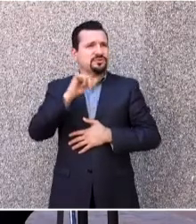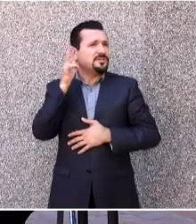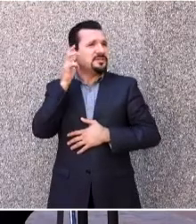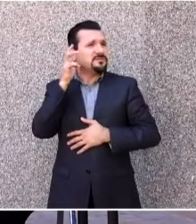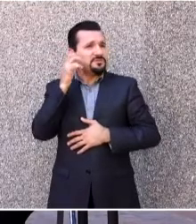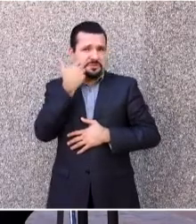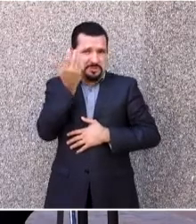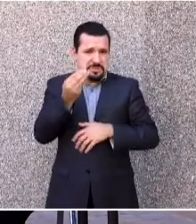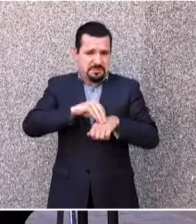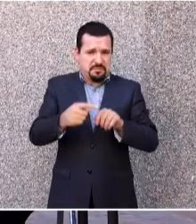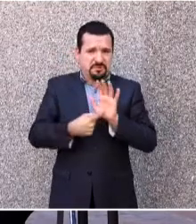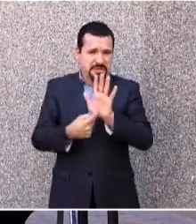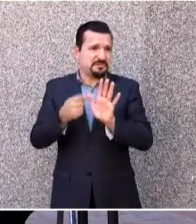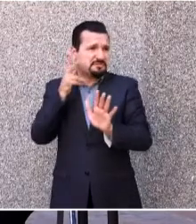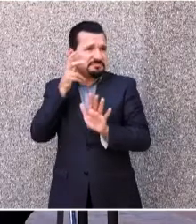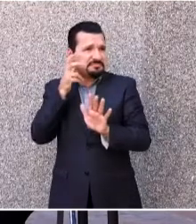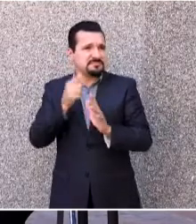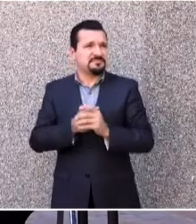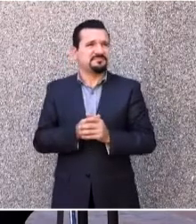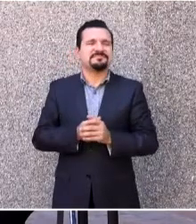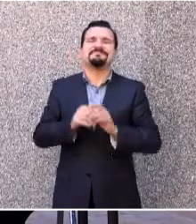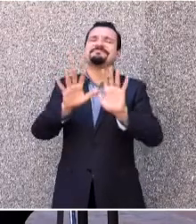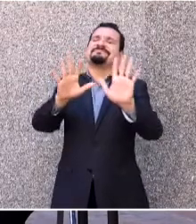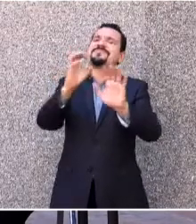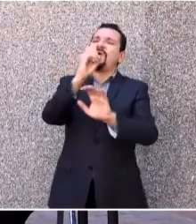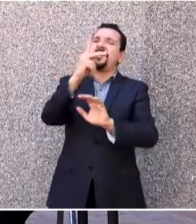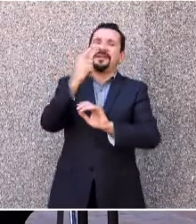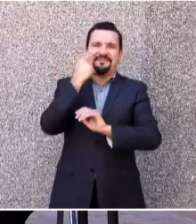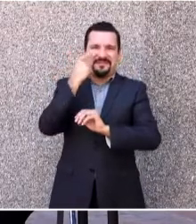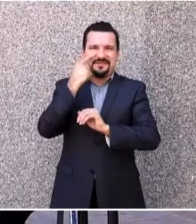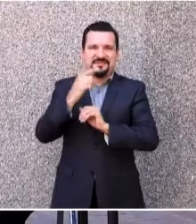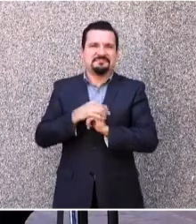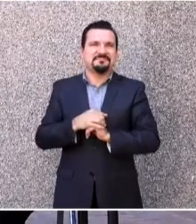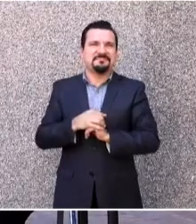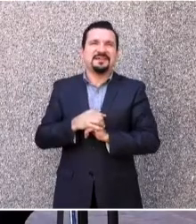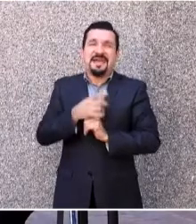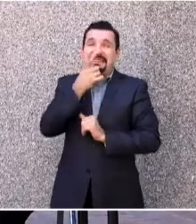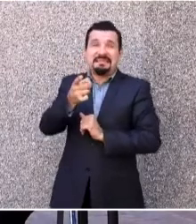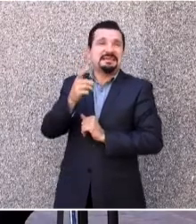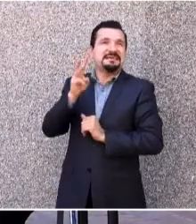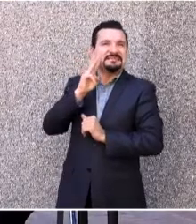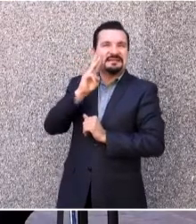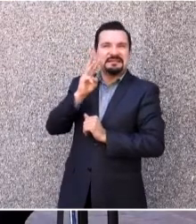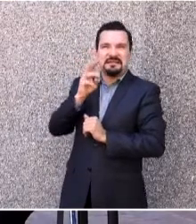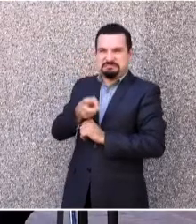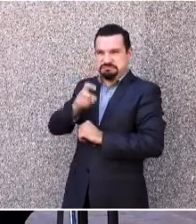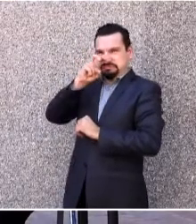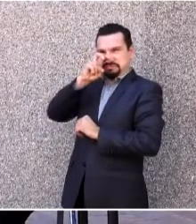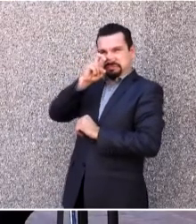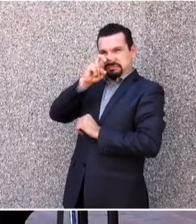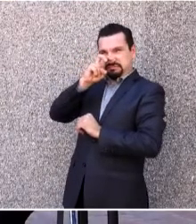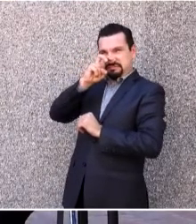lo puedo poner si lo quiere escuchar. Ok. Decía que iban a hacer muchas medidas mucho más restrictivas.